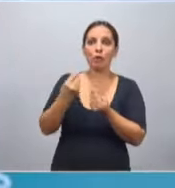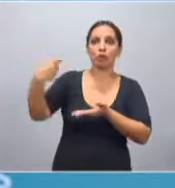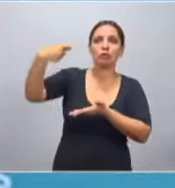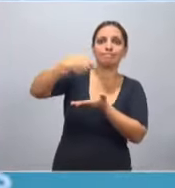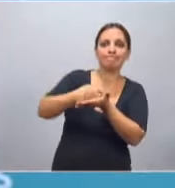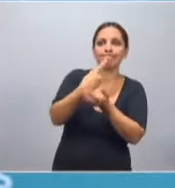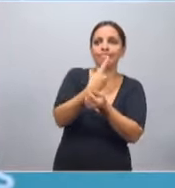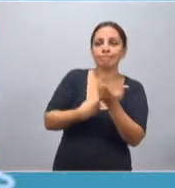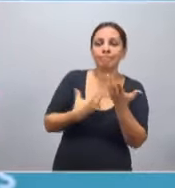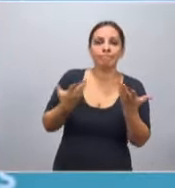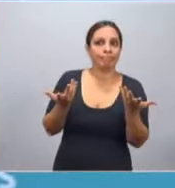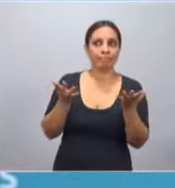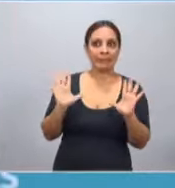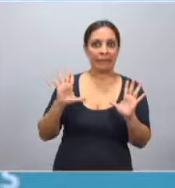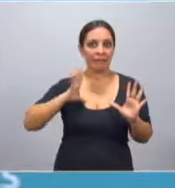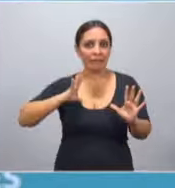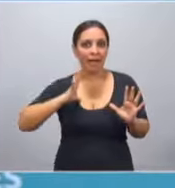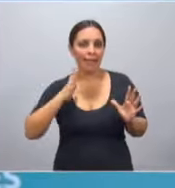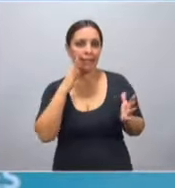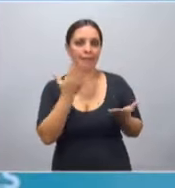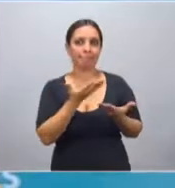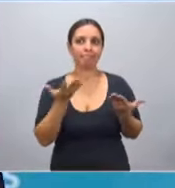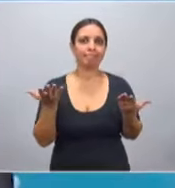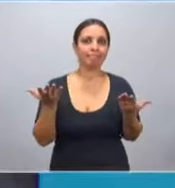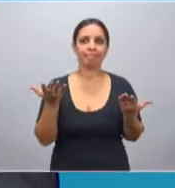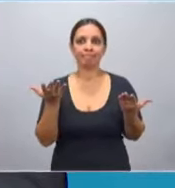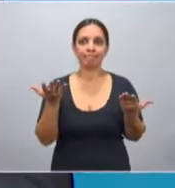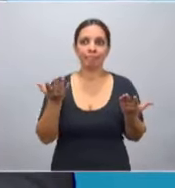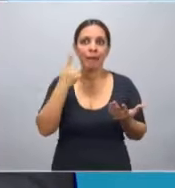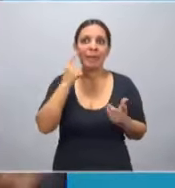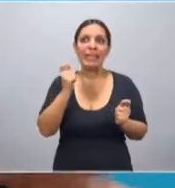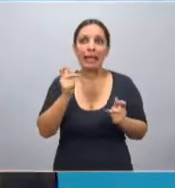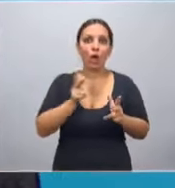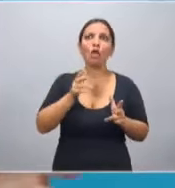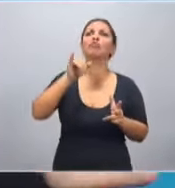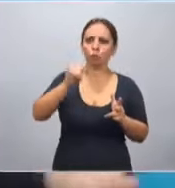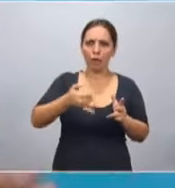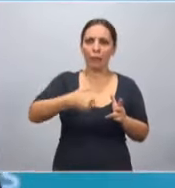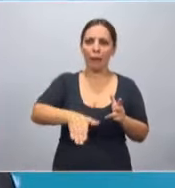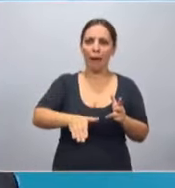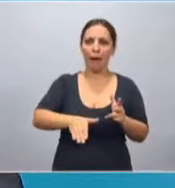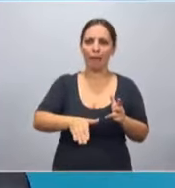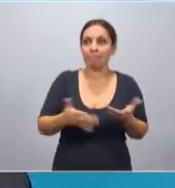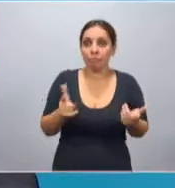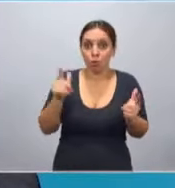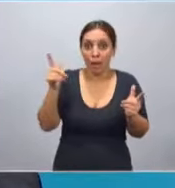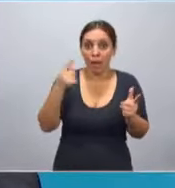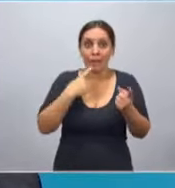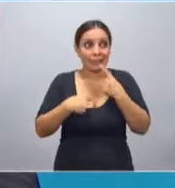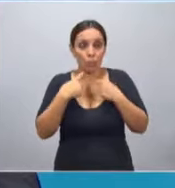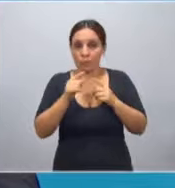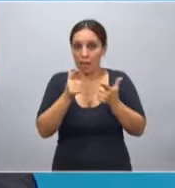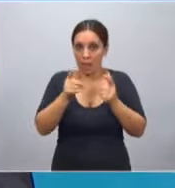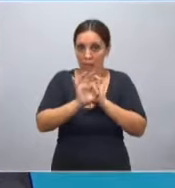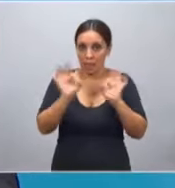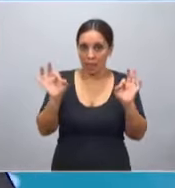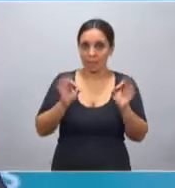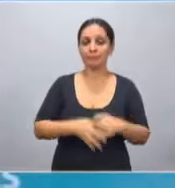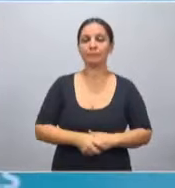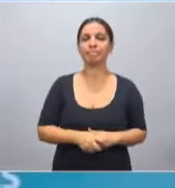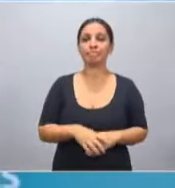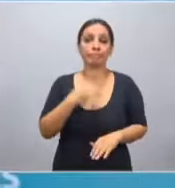nos pueda asegurar que sí o que no incluso